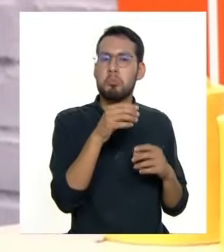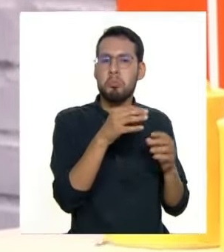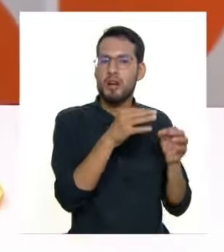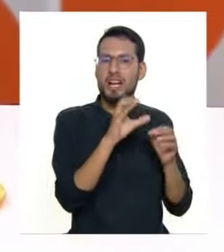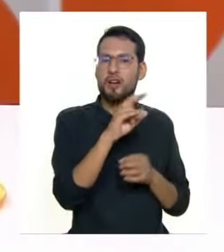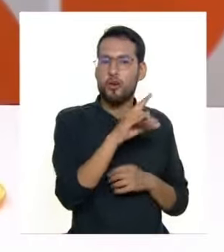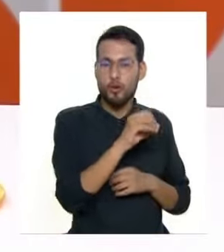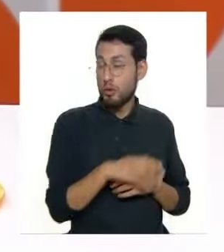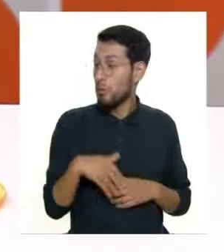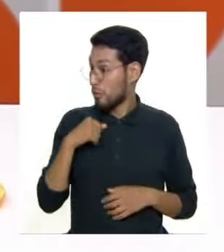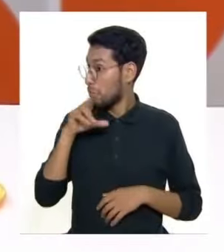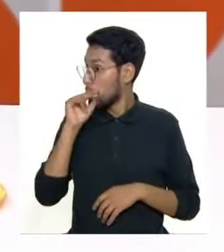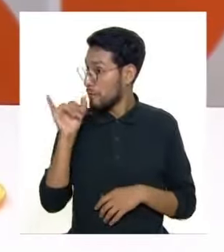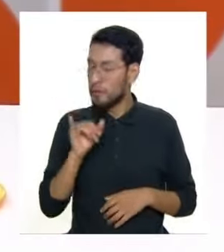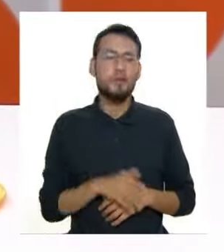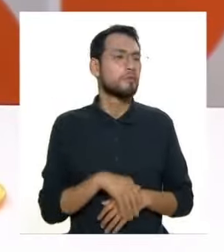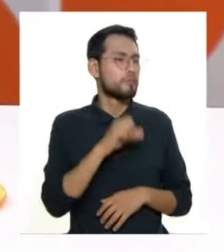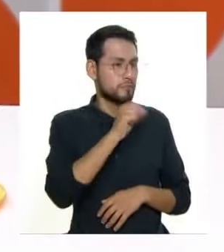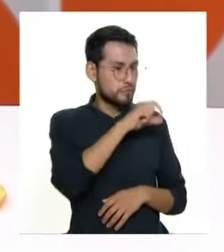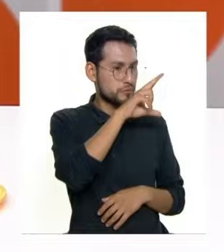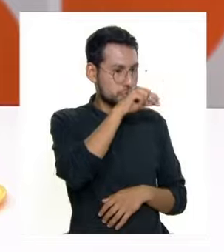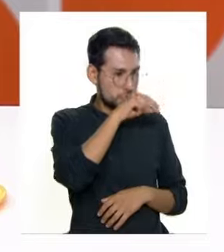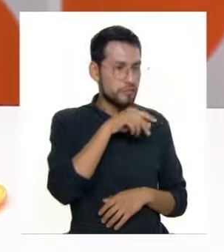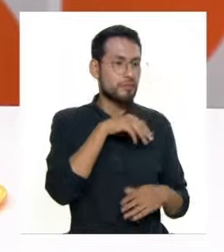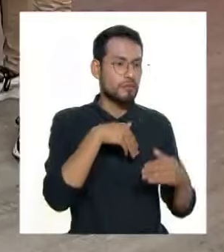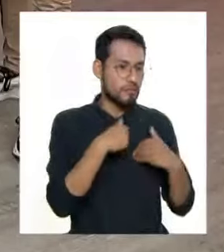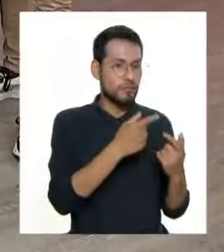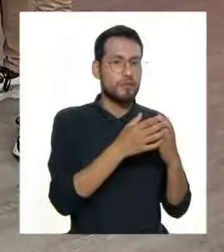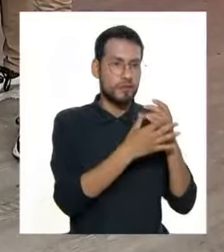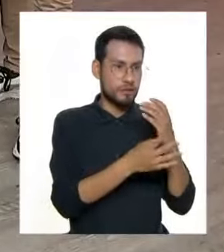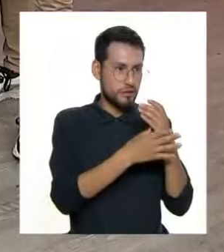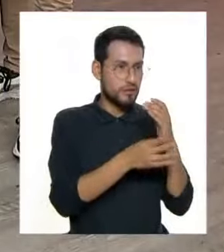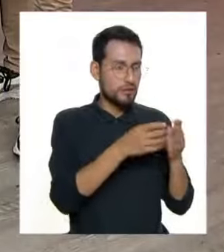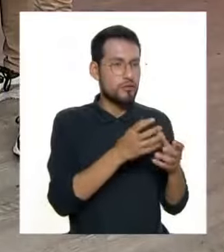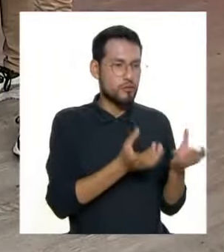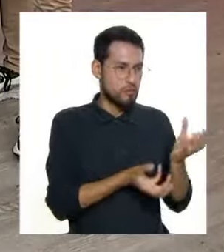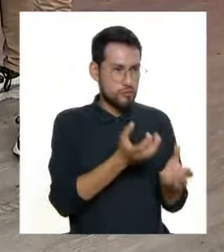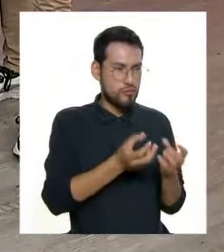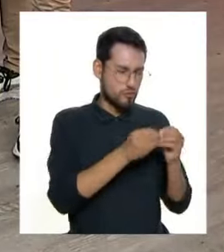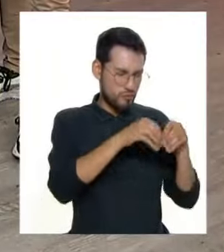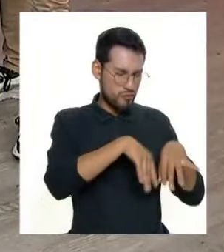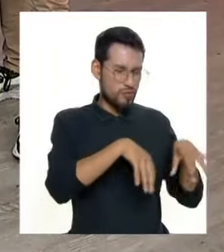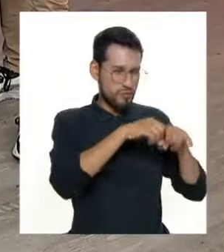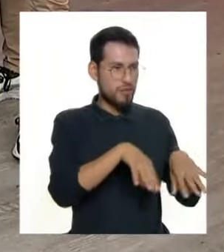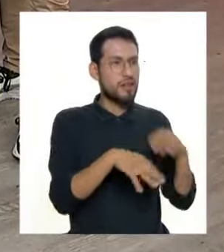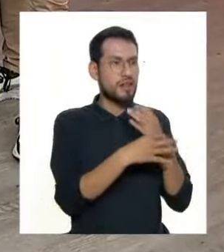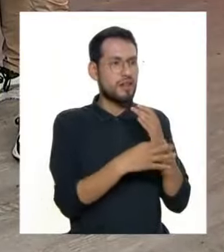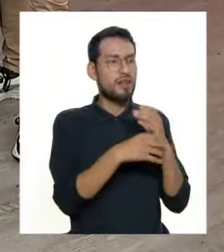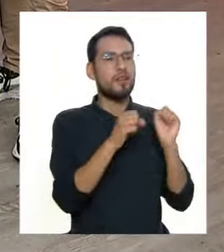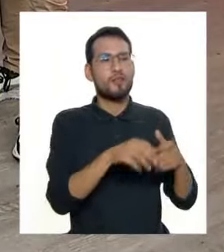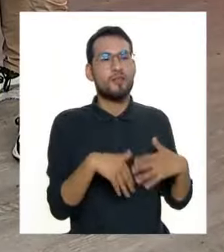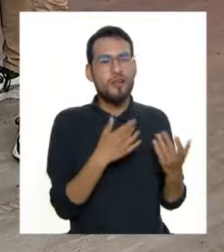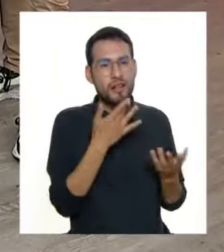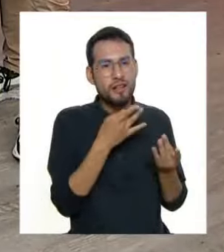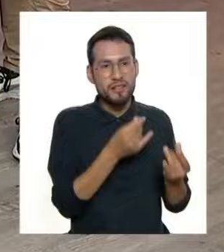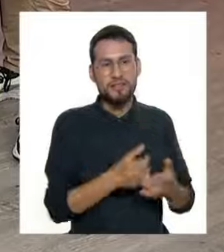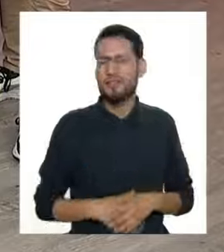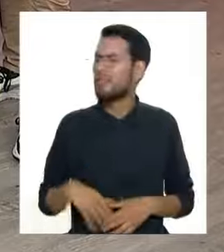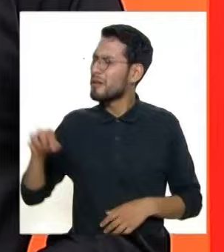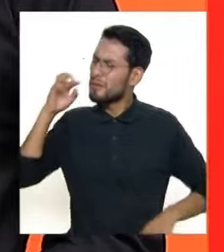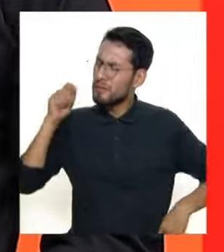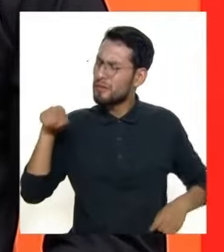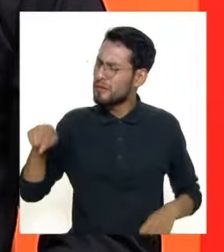pato lo puedo hacer o no? Por supuesto, el pato tiene mucha grasa. A la hora de dorarlo va a botar mucho aceite y eso es lo que le va a dar el sabor. Y Papi